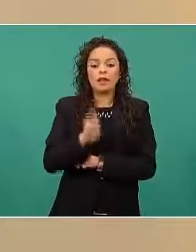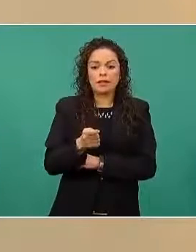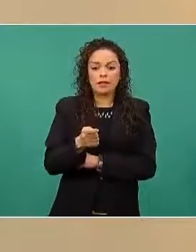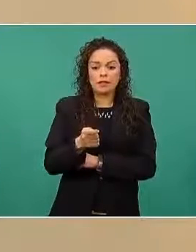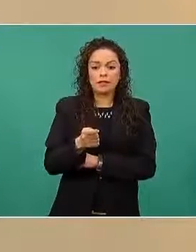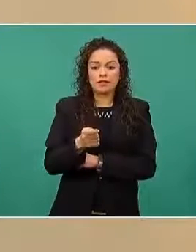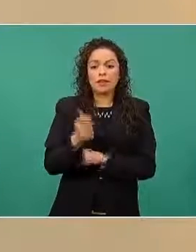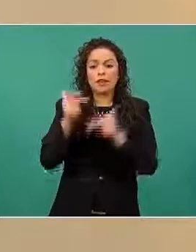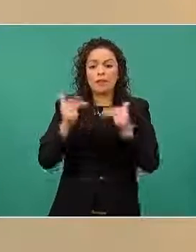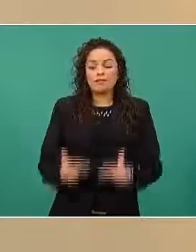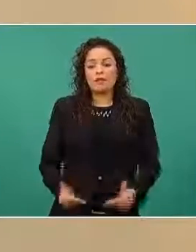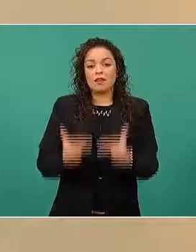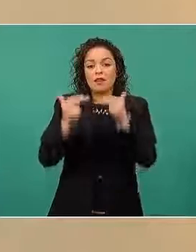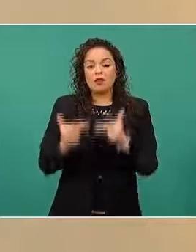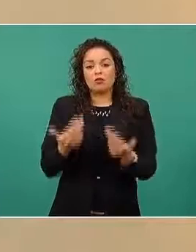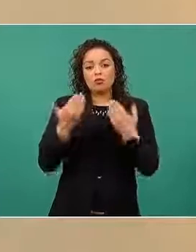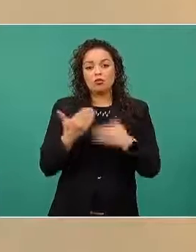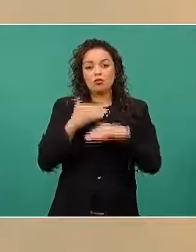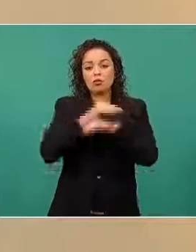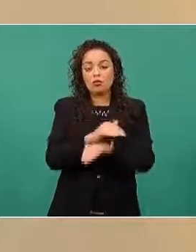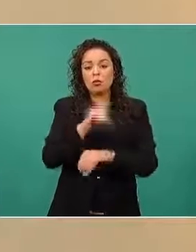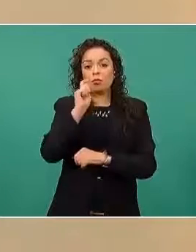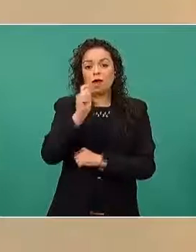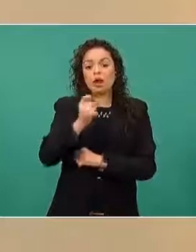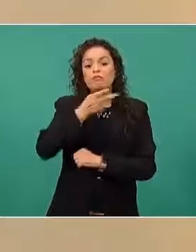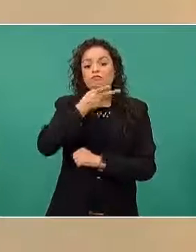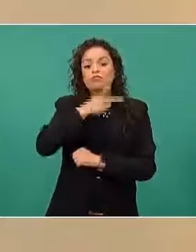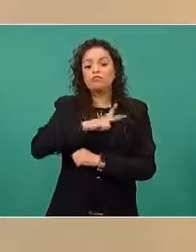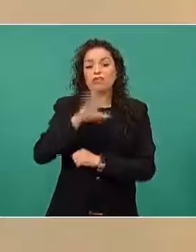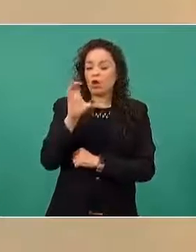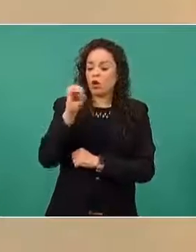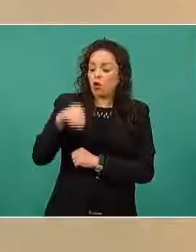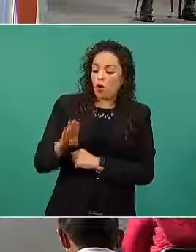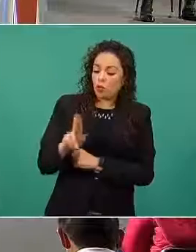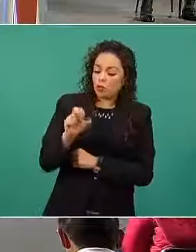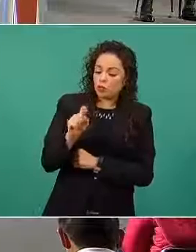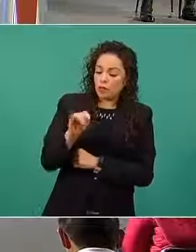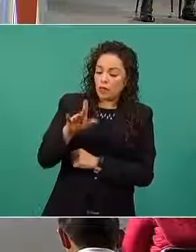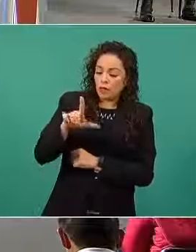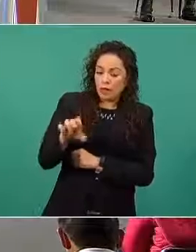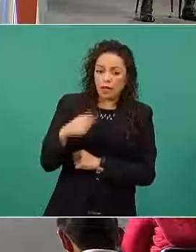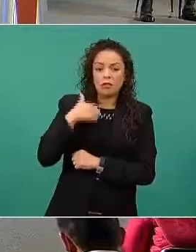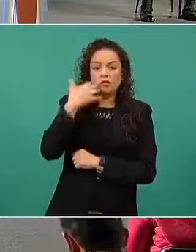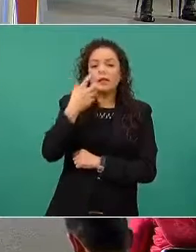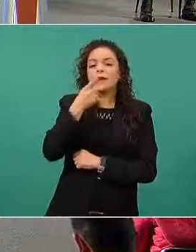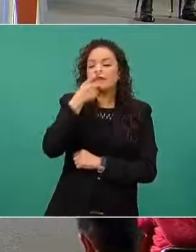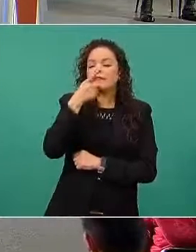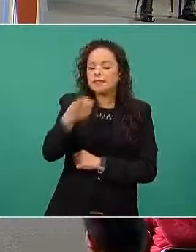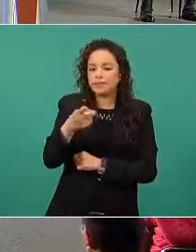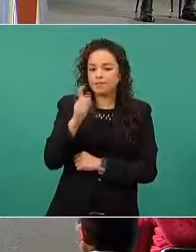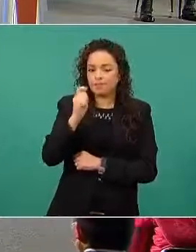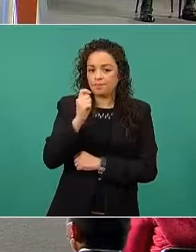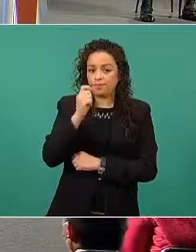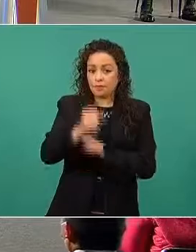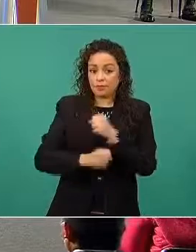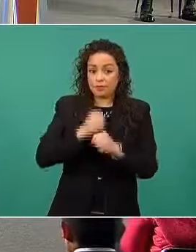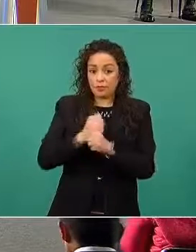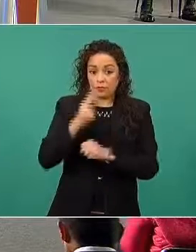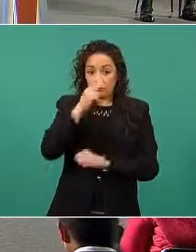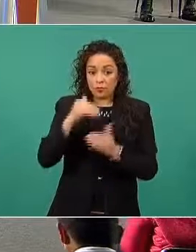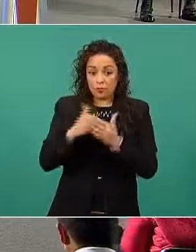del mercado de combustibles. Aquí como antecedente decir que en 2015 la